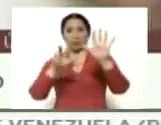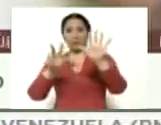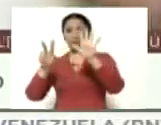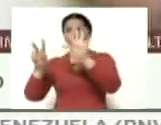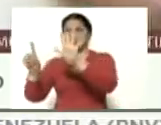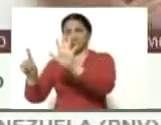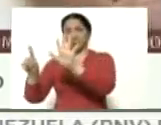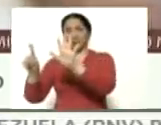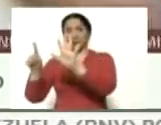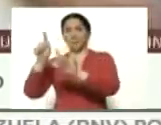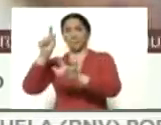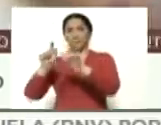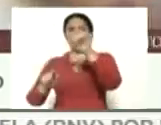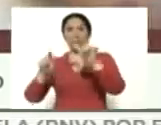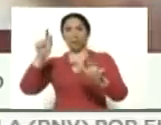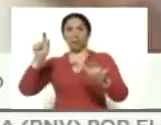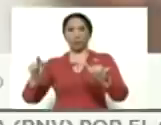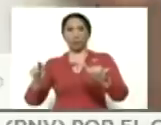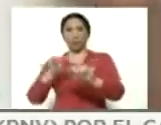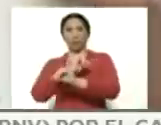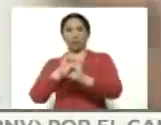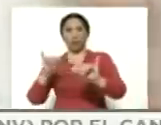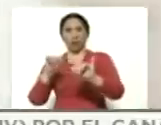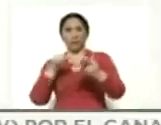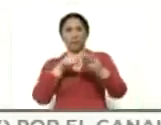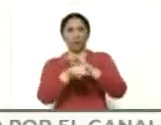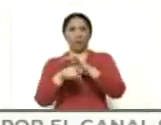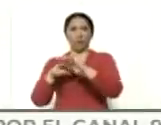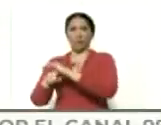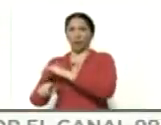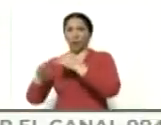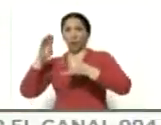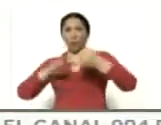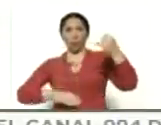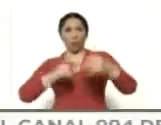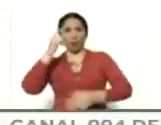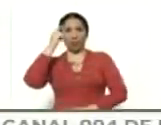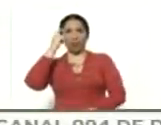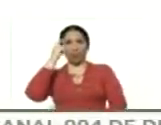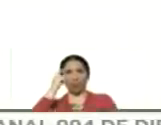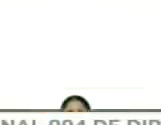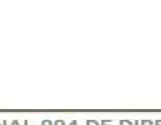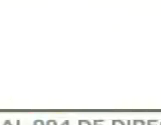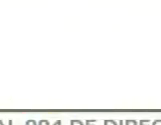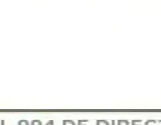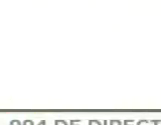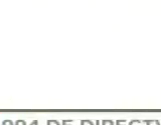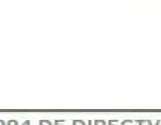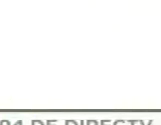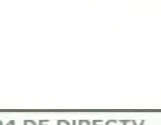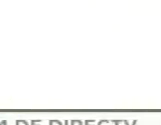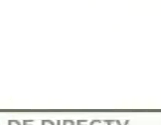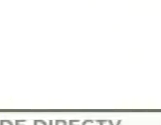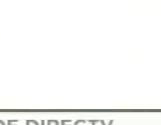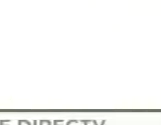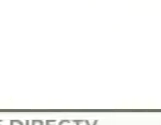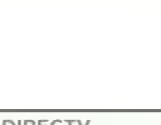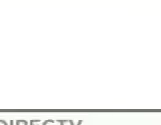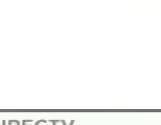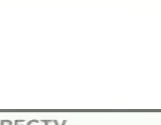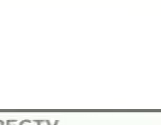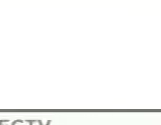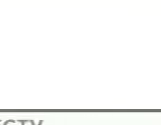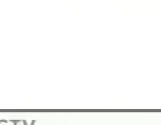50.686 personas han ingresado en los últimos días por las fronteras y hemos tenido que